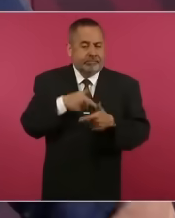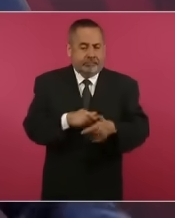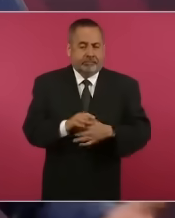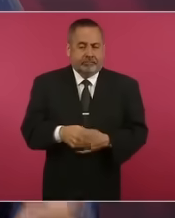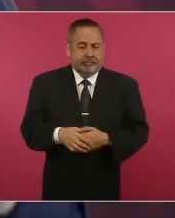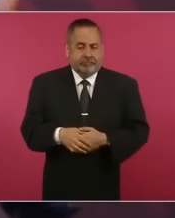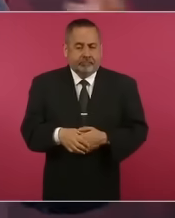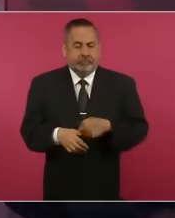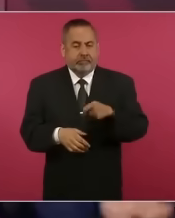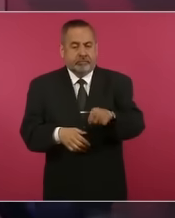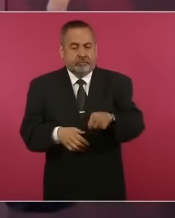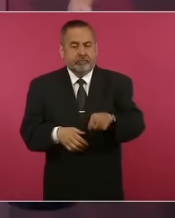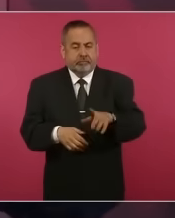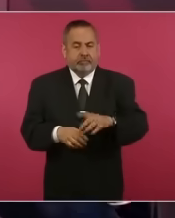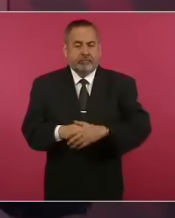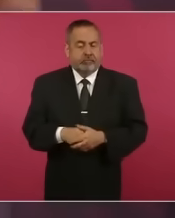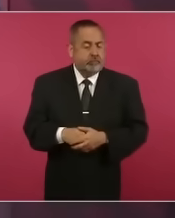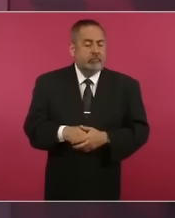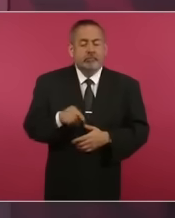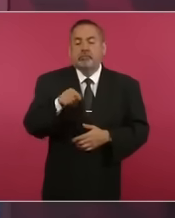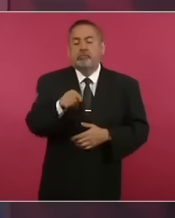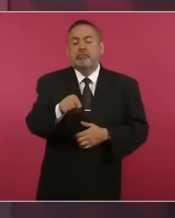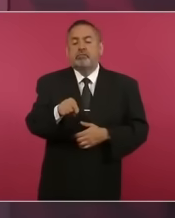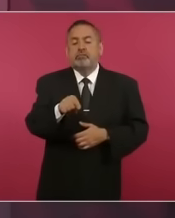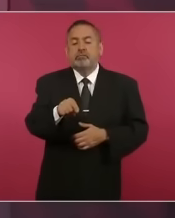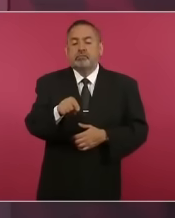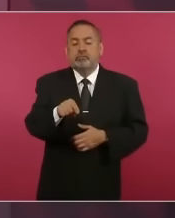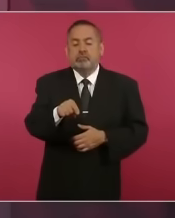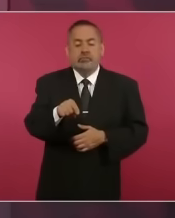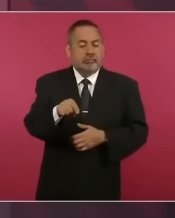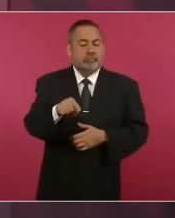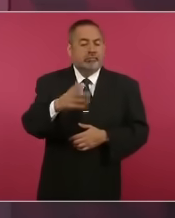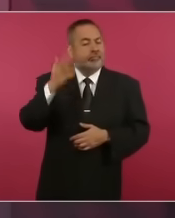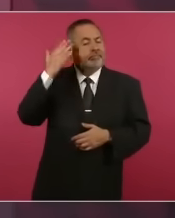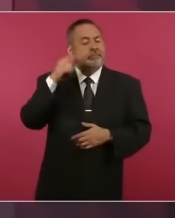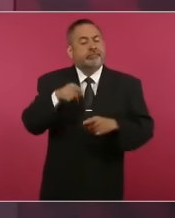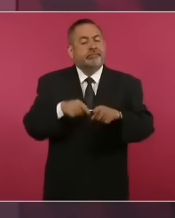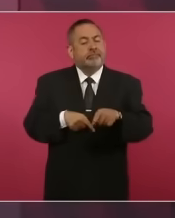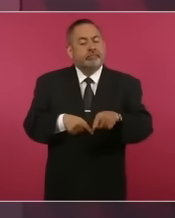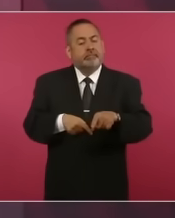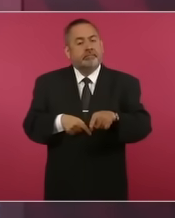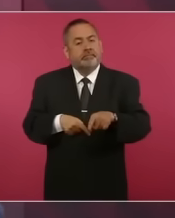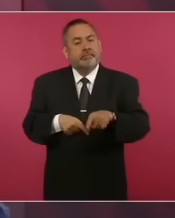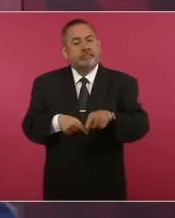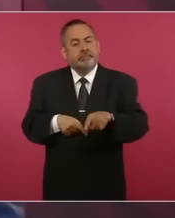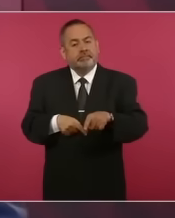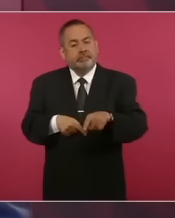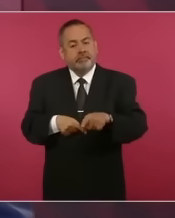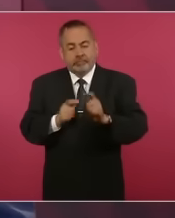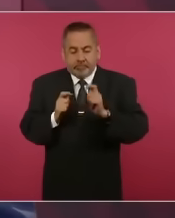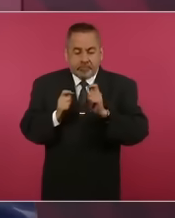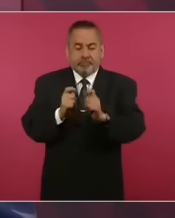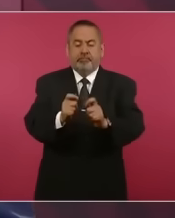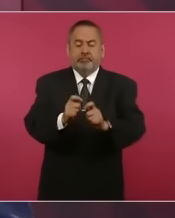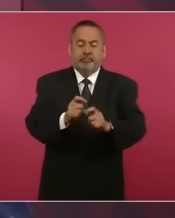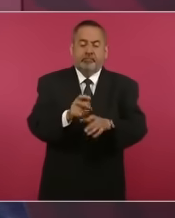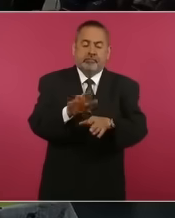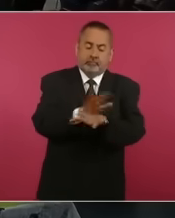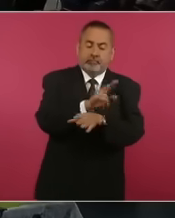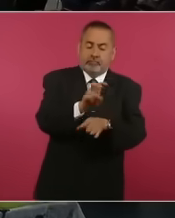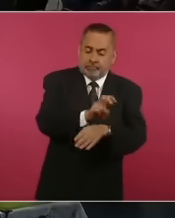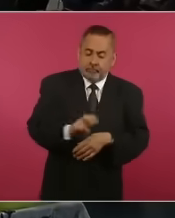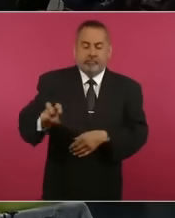sillón más muelle, más cómodo, ¿no? Y es que lo habían nombrado senador.